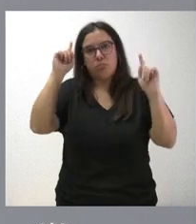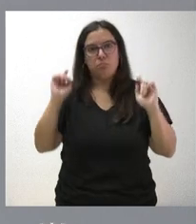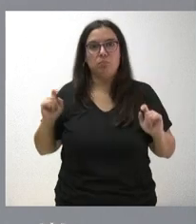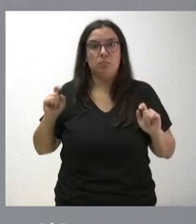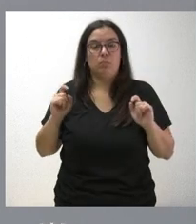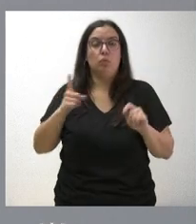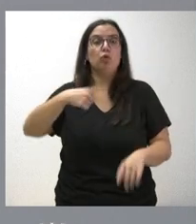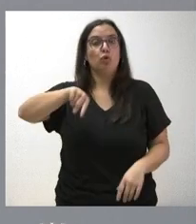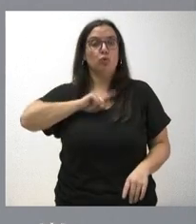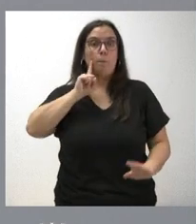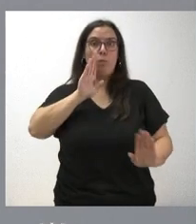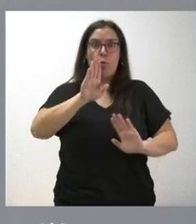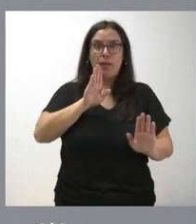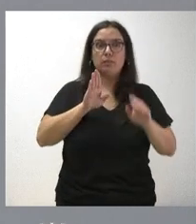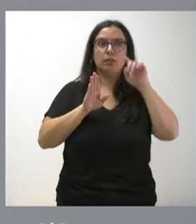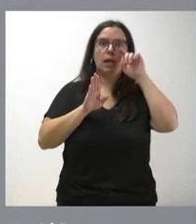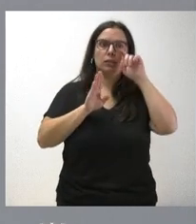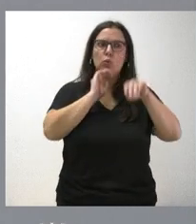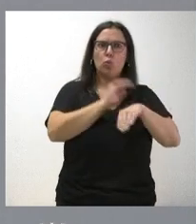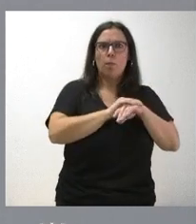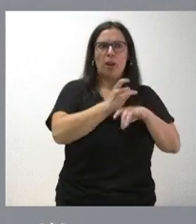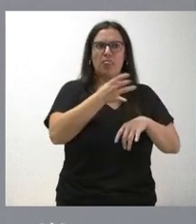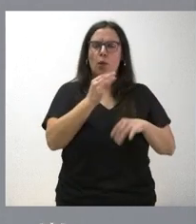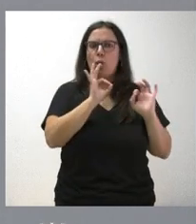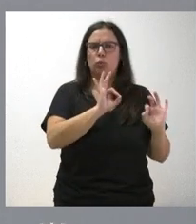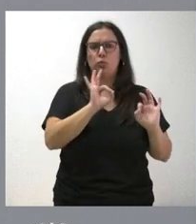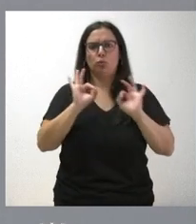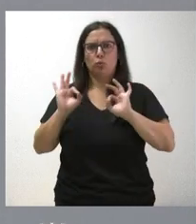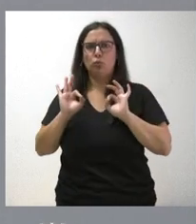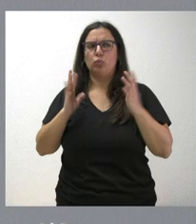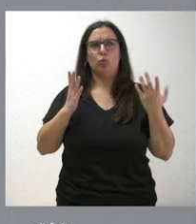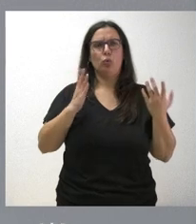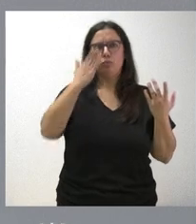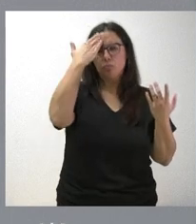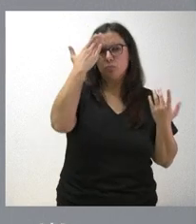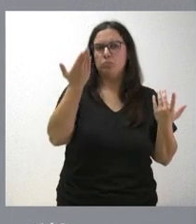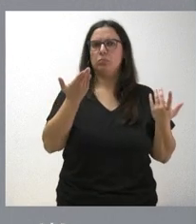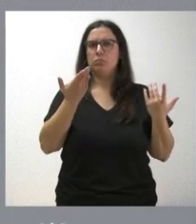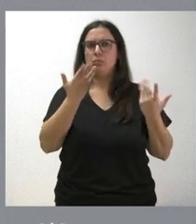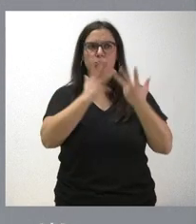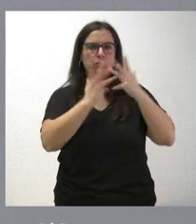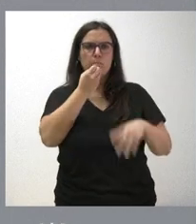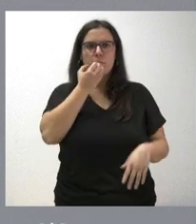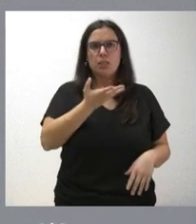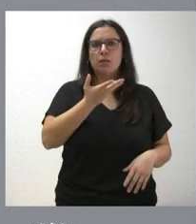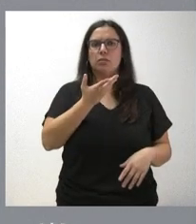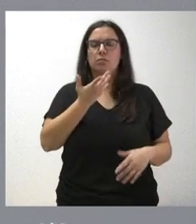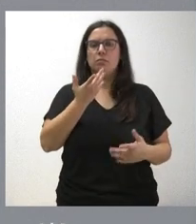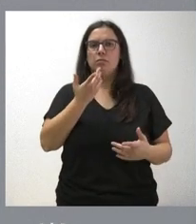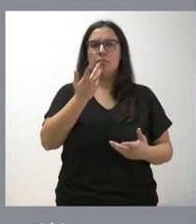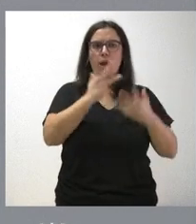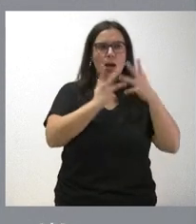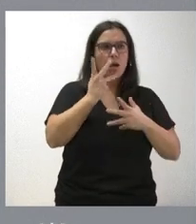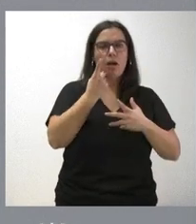sido prudentes cumplidores y razonables con el endeudamiento y hemos hecho una administración financiera